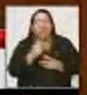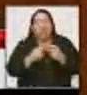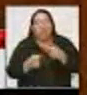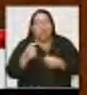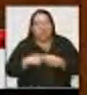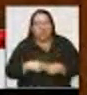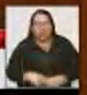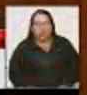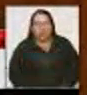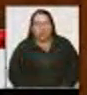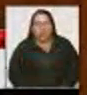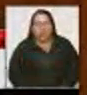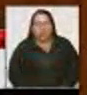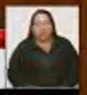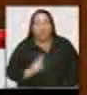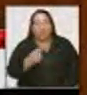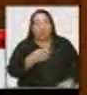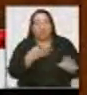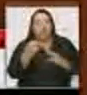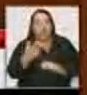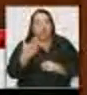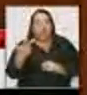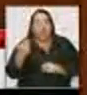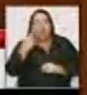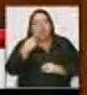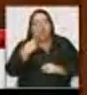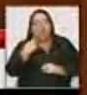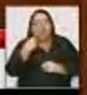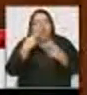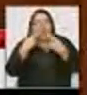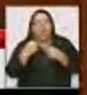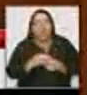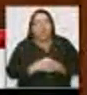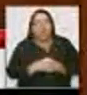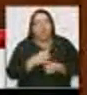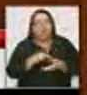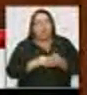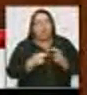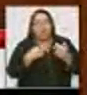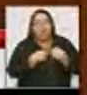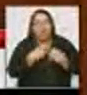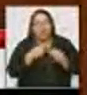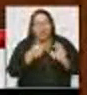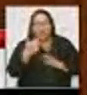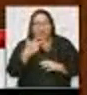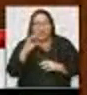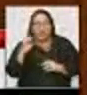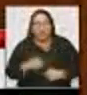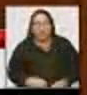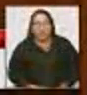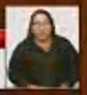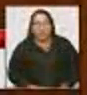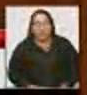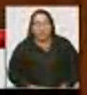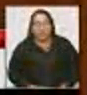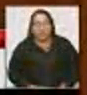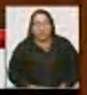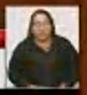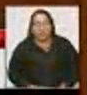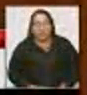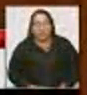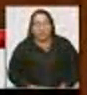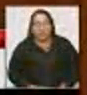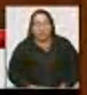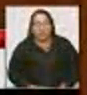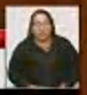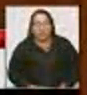de participantes, y 1.933 hombres indígenas, que representaron el 63%. Cabe